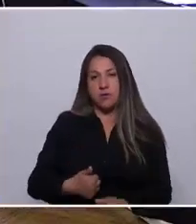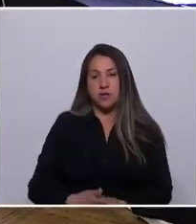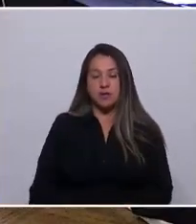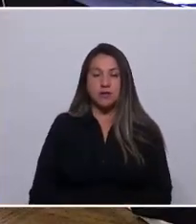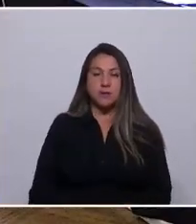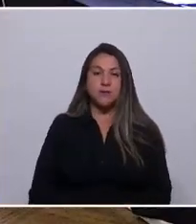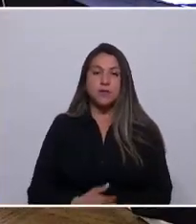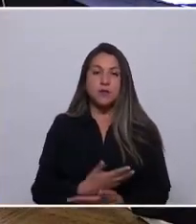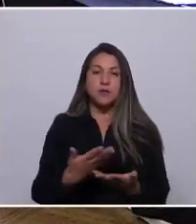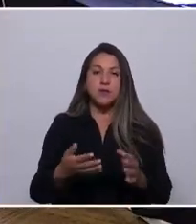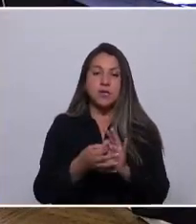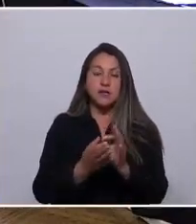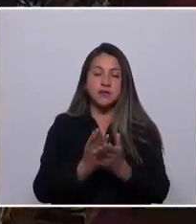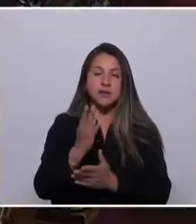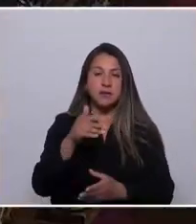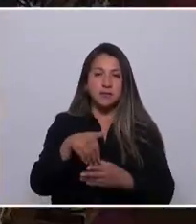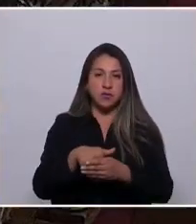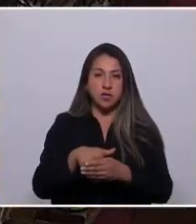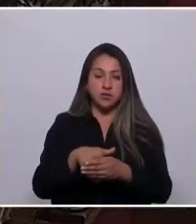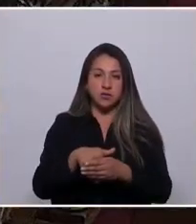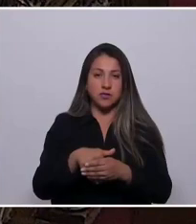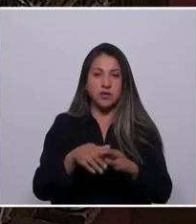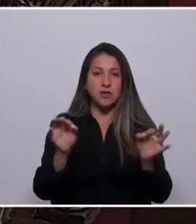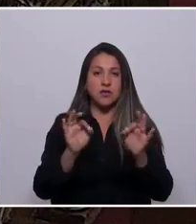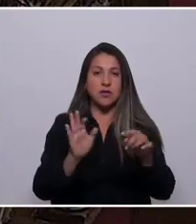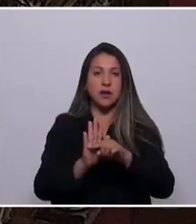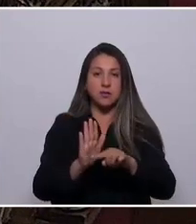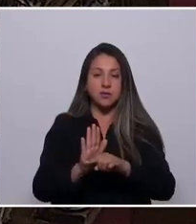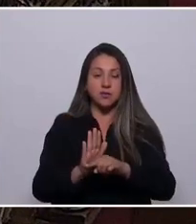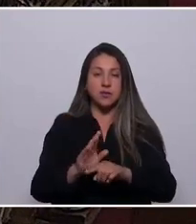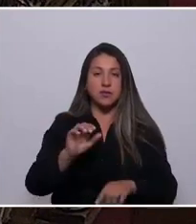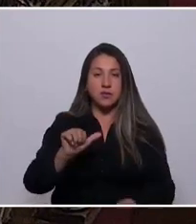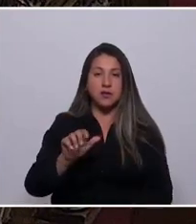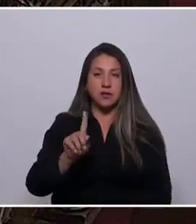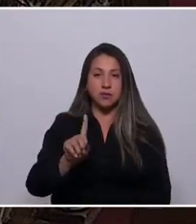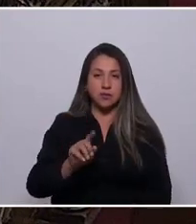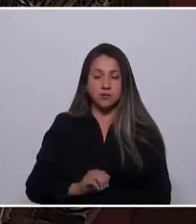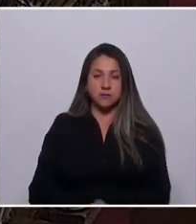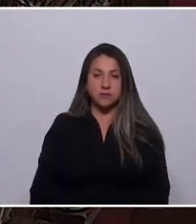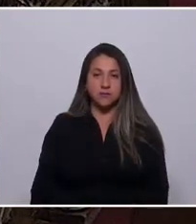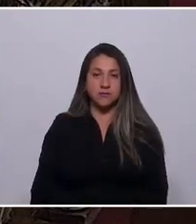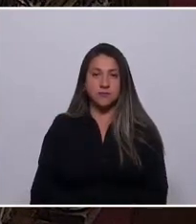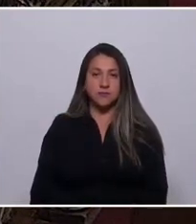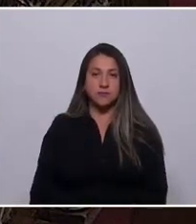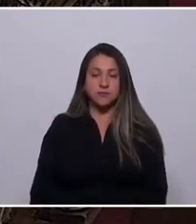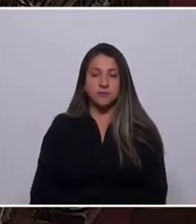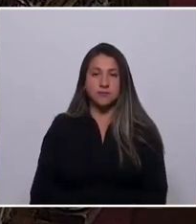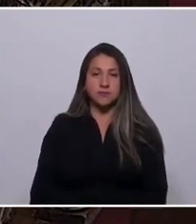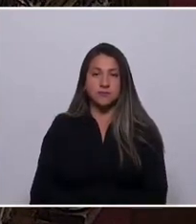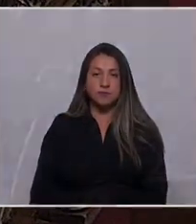Muchas gracias. En votación, la indicación número 61.